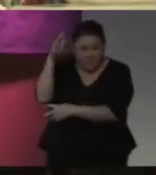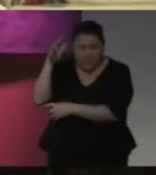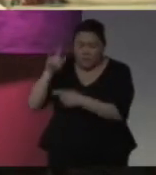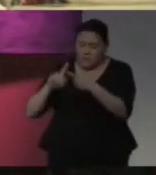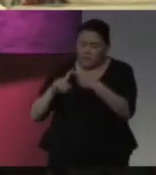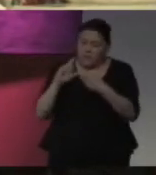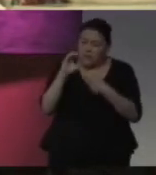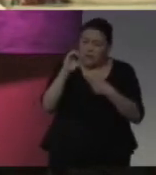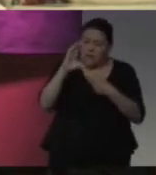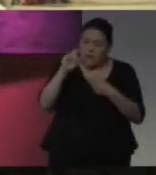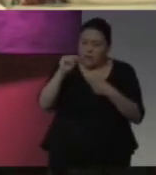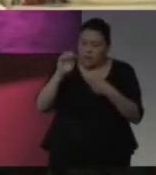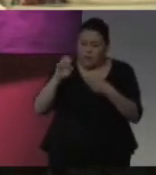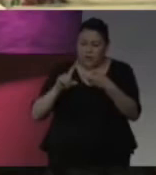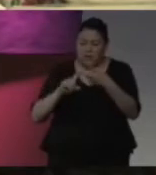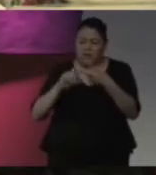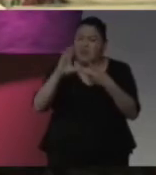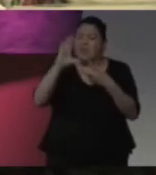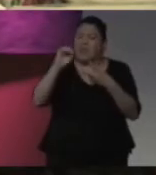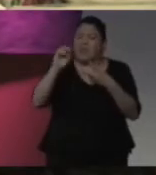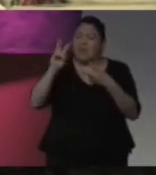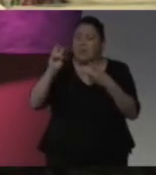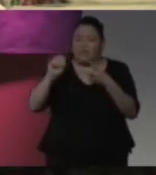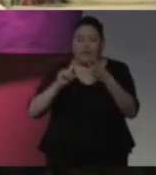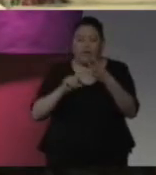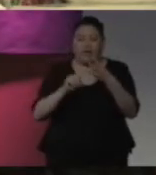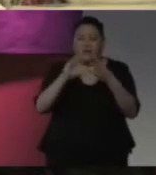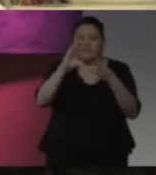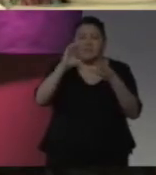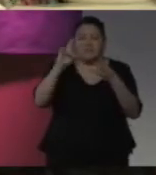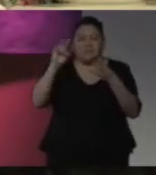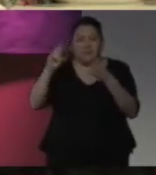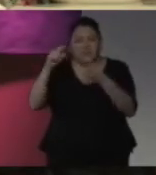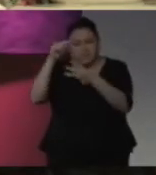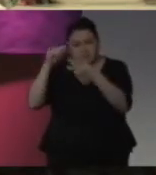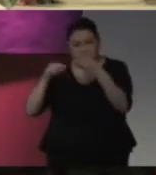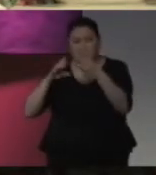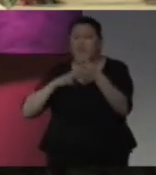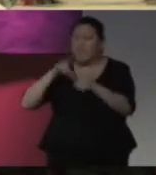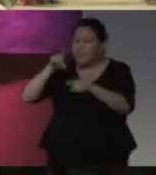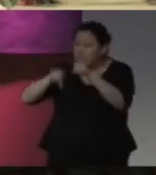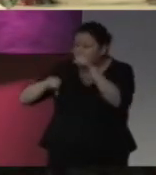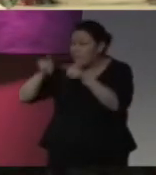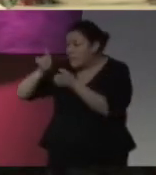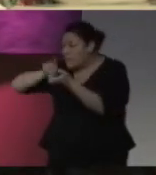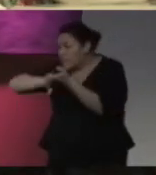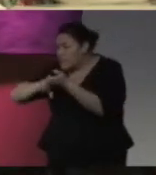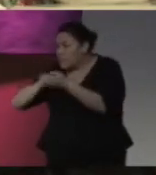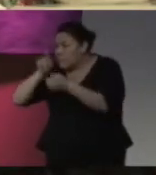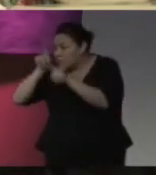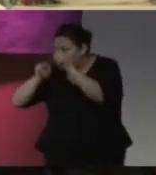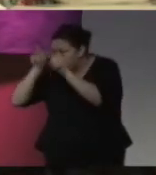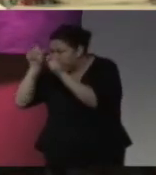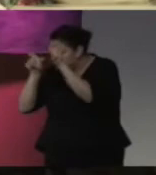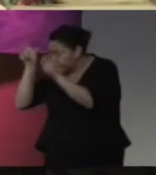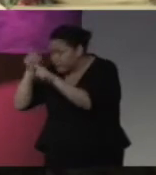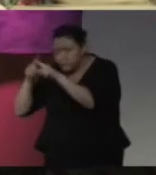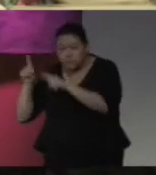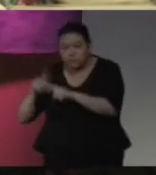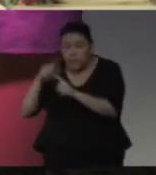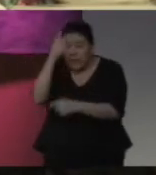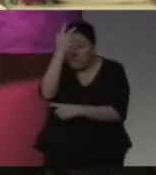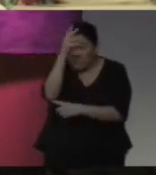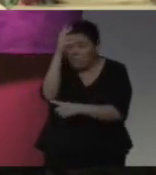caobas o de cedros, también tiene su variabilidad interna. No son todos